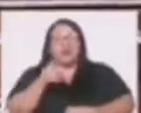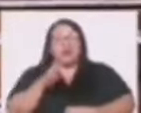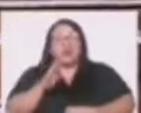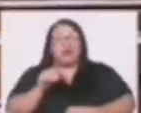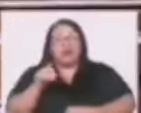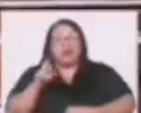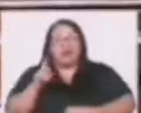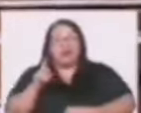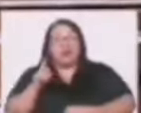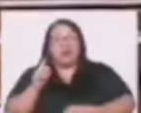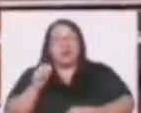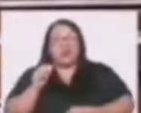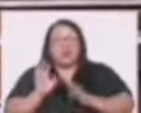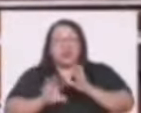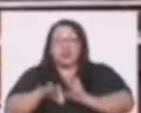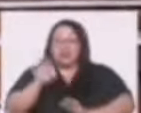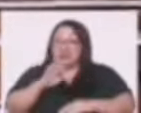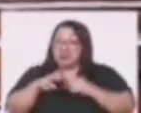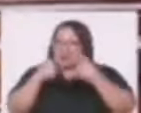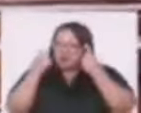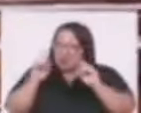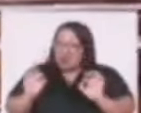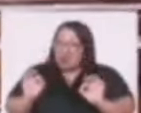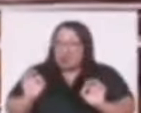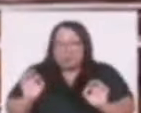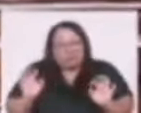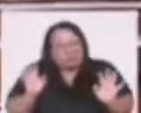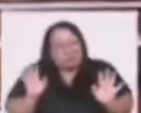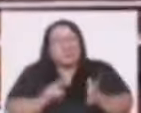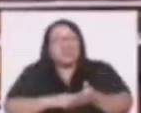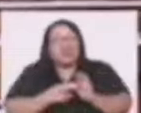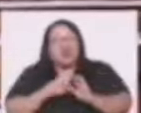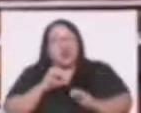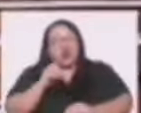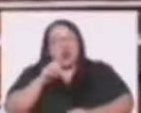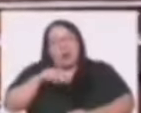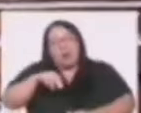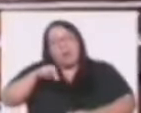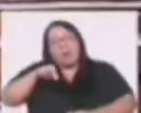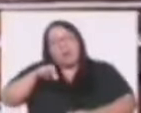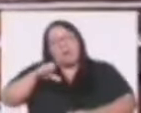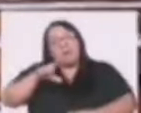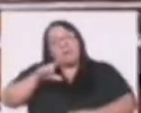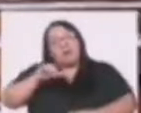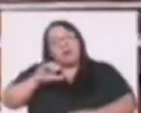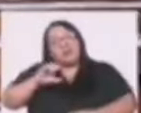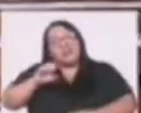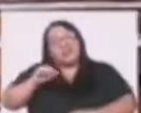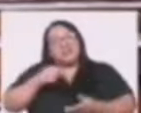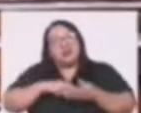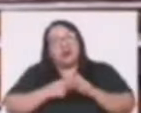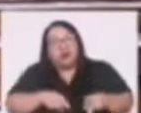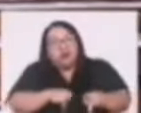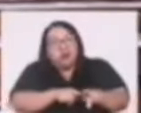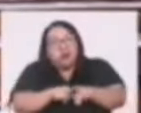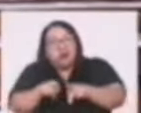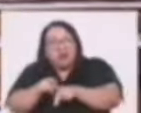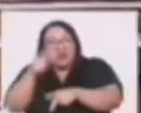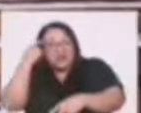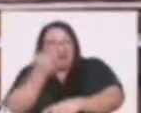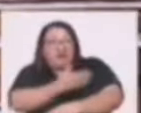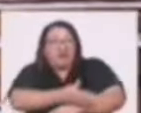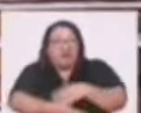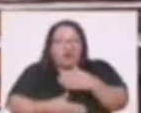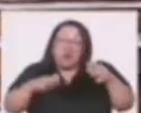tomado decisiones por unanimidad, los cuales los hace a todos cómplices de sus decisiones, señor presidente, y han